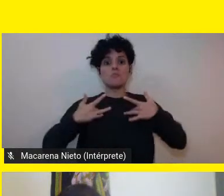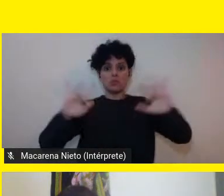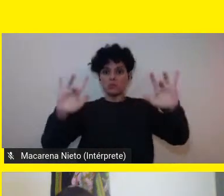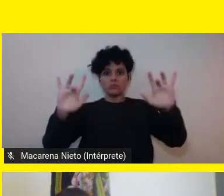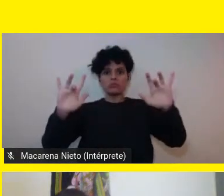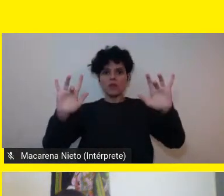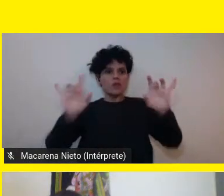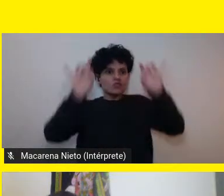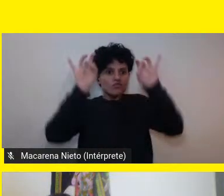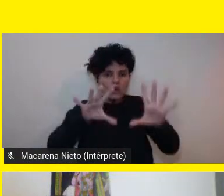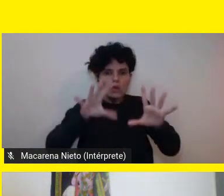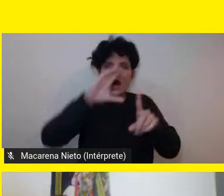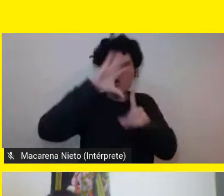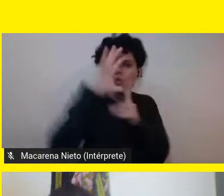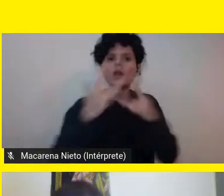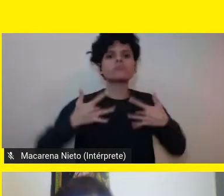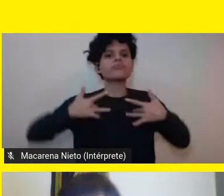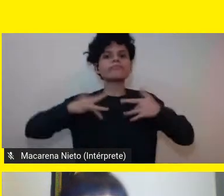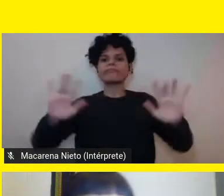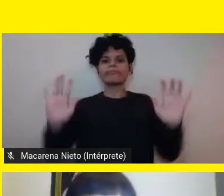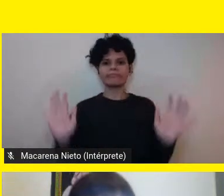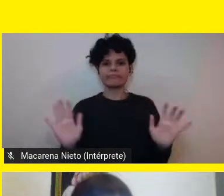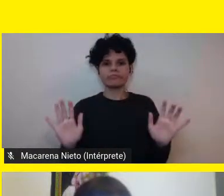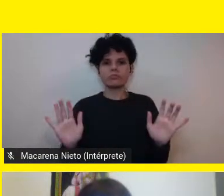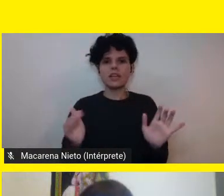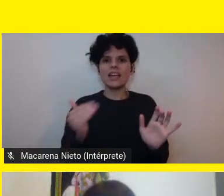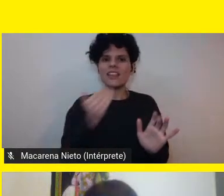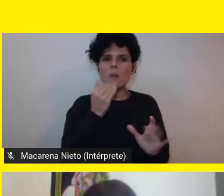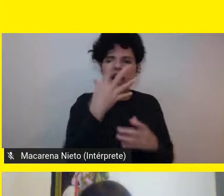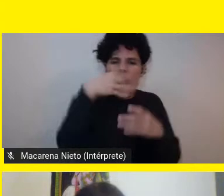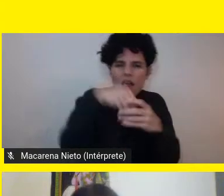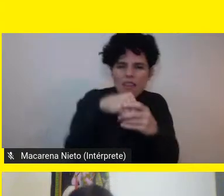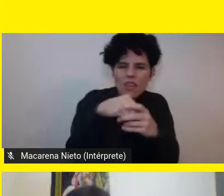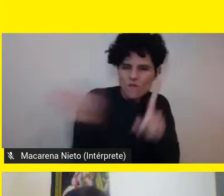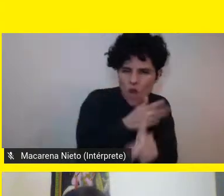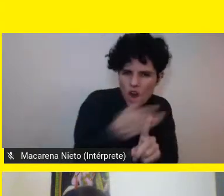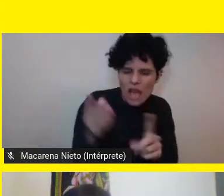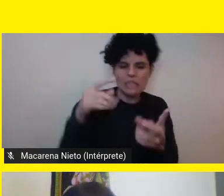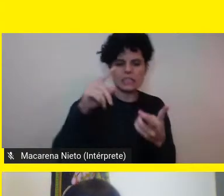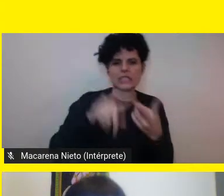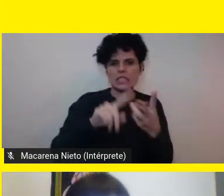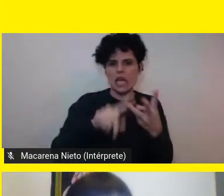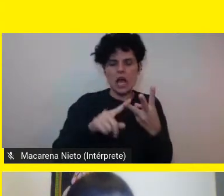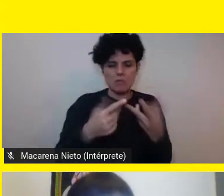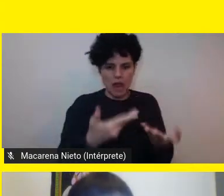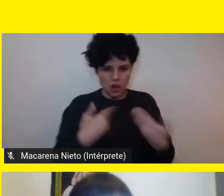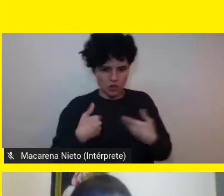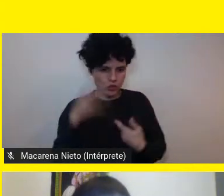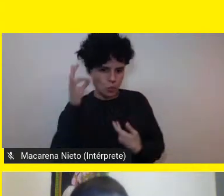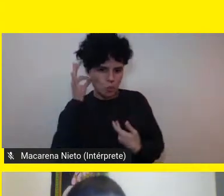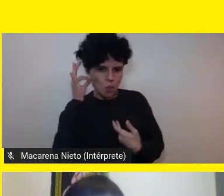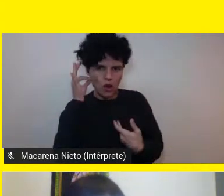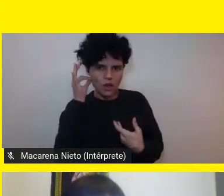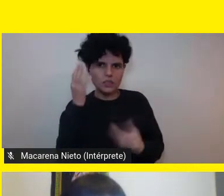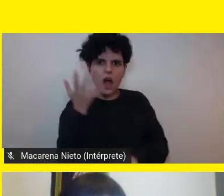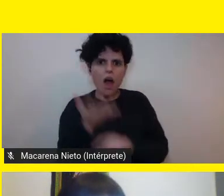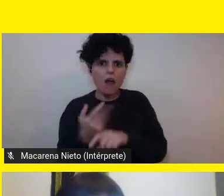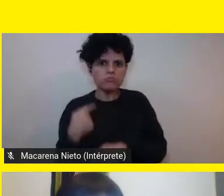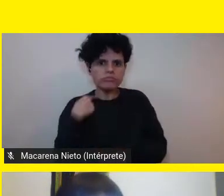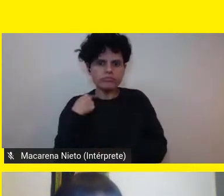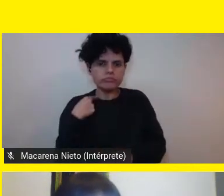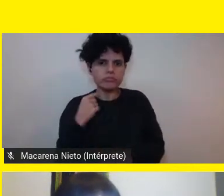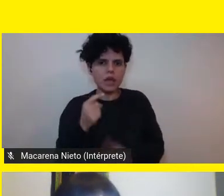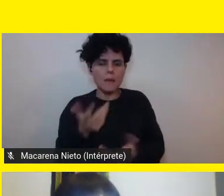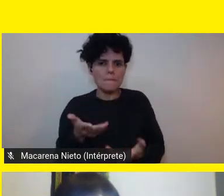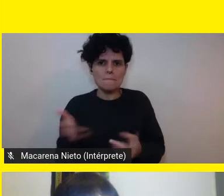cultura de la violencia y del maltrato hacia nosotras como mujeres. O sea, para nosotras hoy